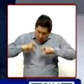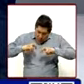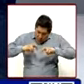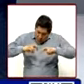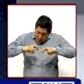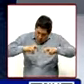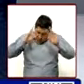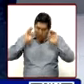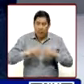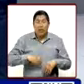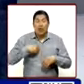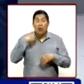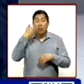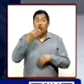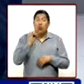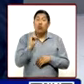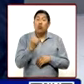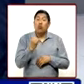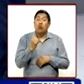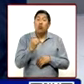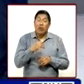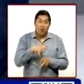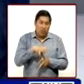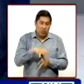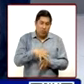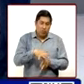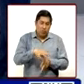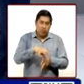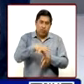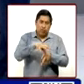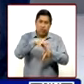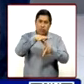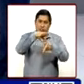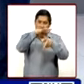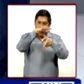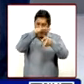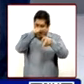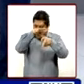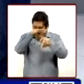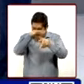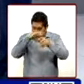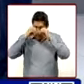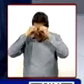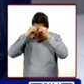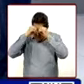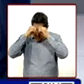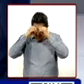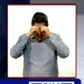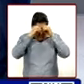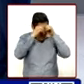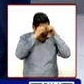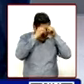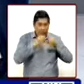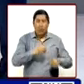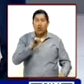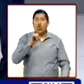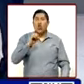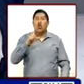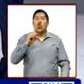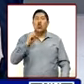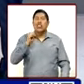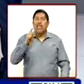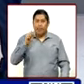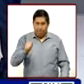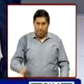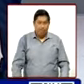A partir de este jueves, el helicóptero militar de las Fuerzas Armadas realiza el rastrillaje del área Yolosita-Caranavi. Bien.